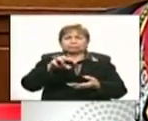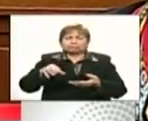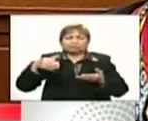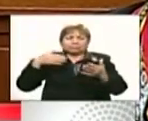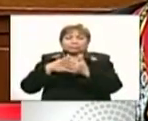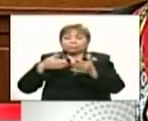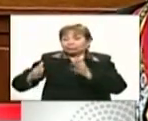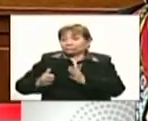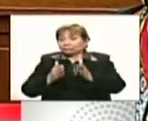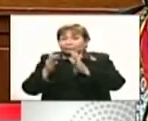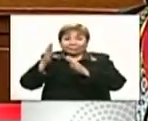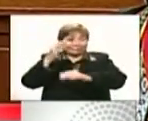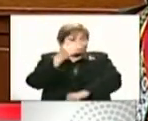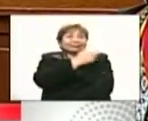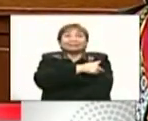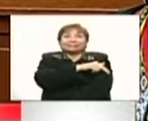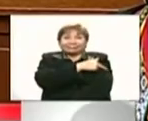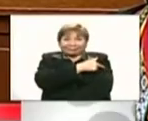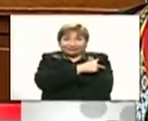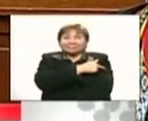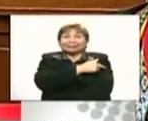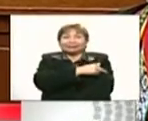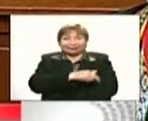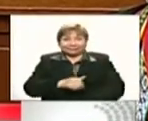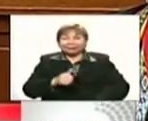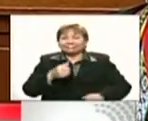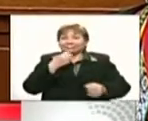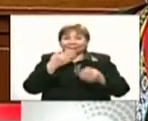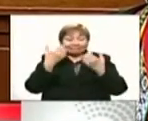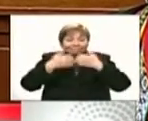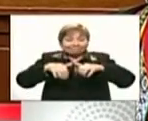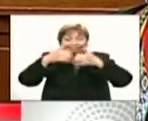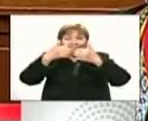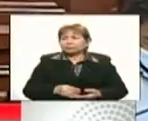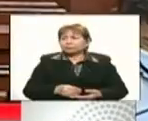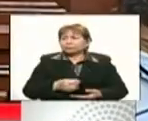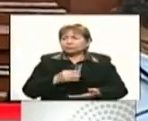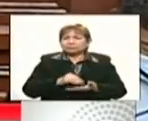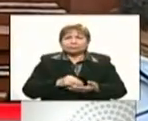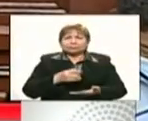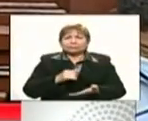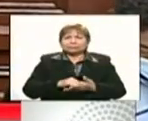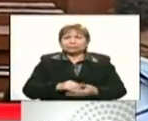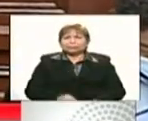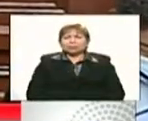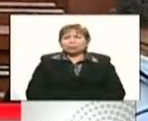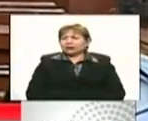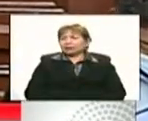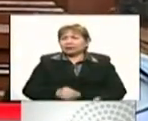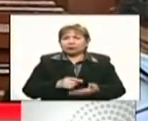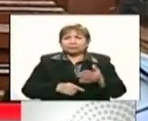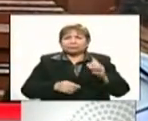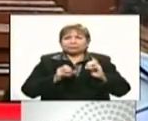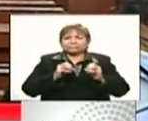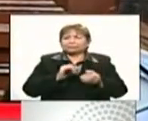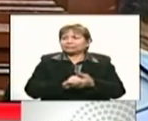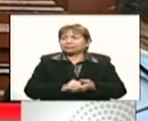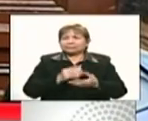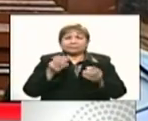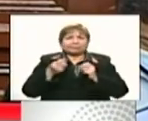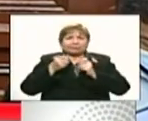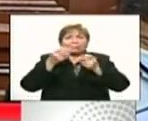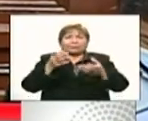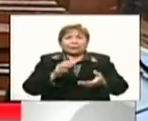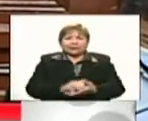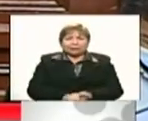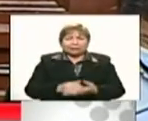la posibilidad de una asamblea constituyente antes de que se realicen las elecciones del próximo año. Yo creo que, primero, el tiempo va a ser corto,